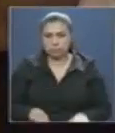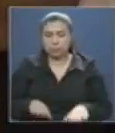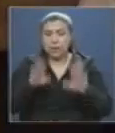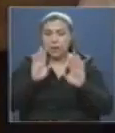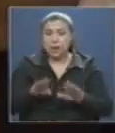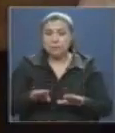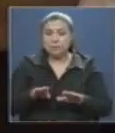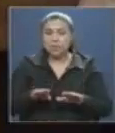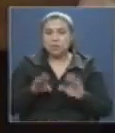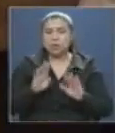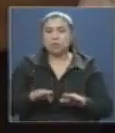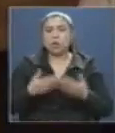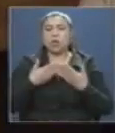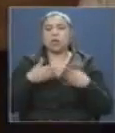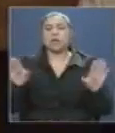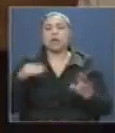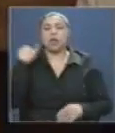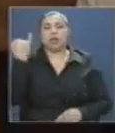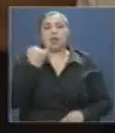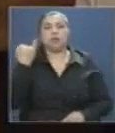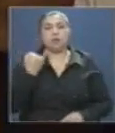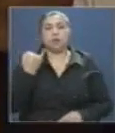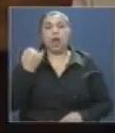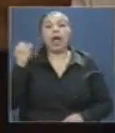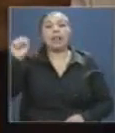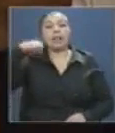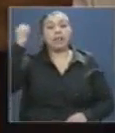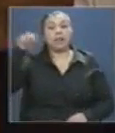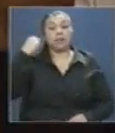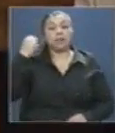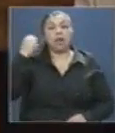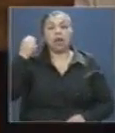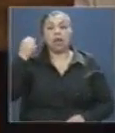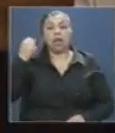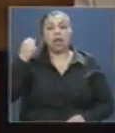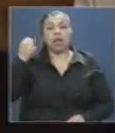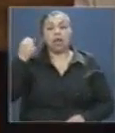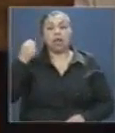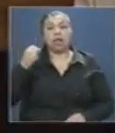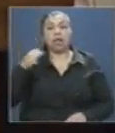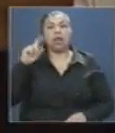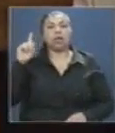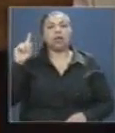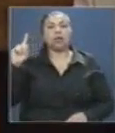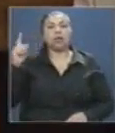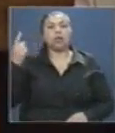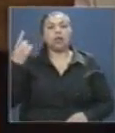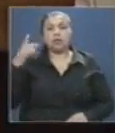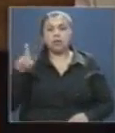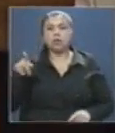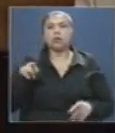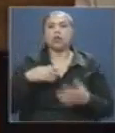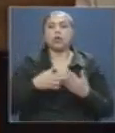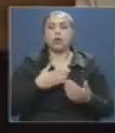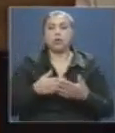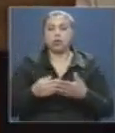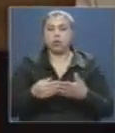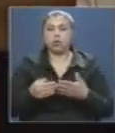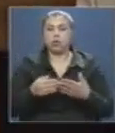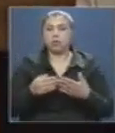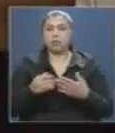mismo principio de libertad individual, de autonomía y de soberanía personal en un espacio en donde el Estado no tiene legitimidad para